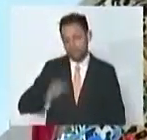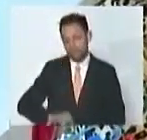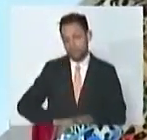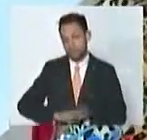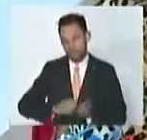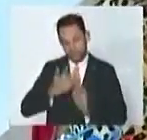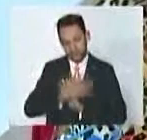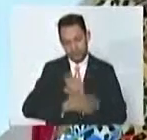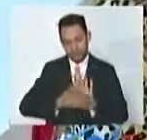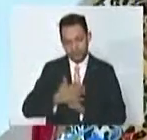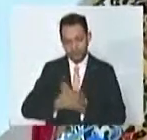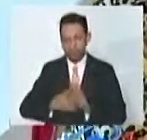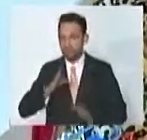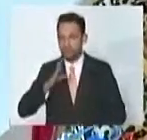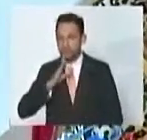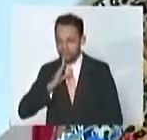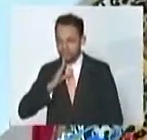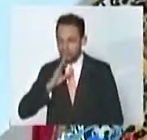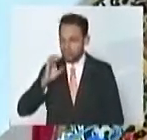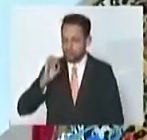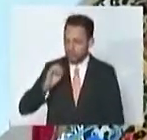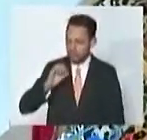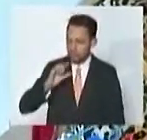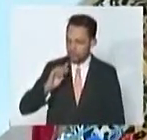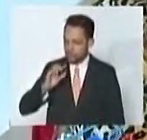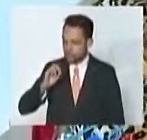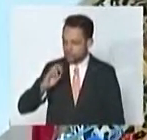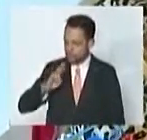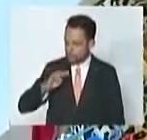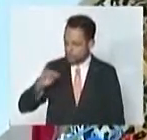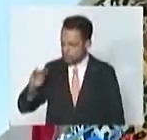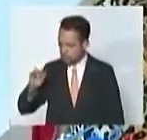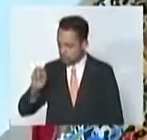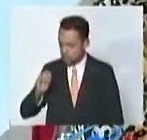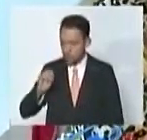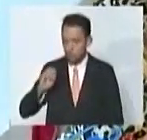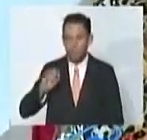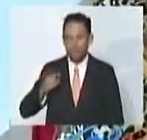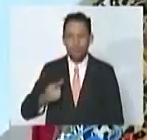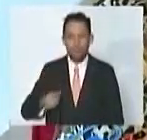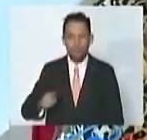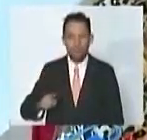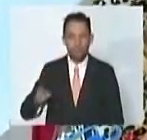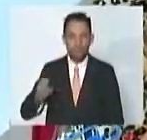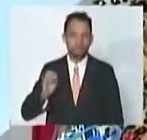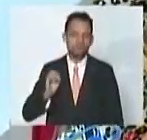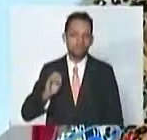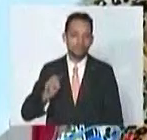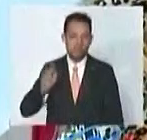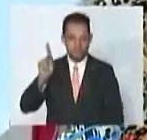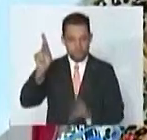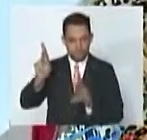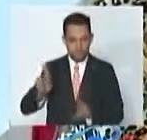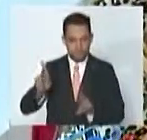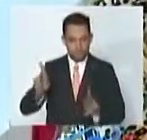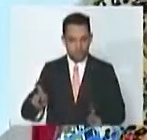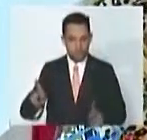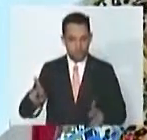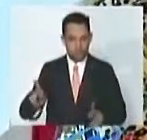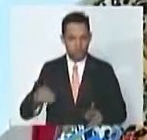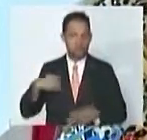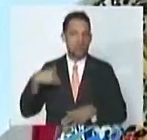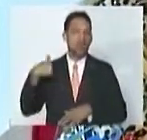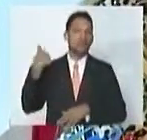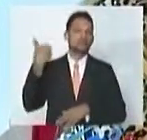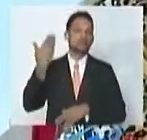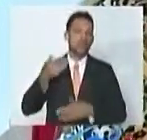como es el otorrino, y en otros casos, por ejemplo, de adultos, como es después de que